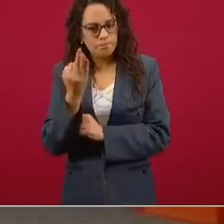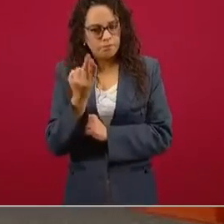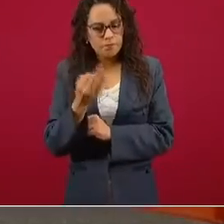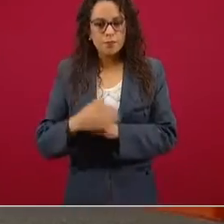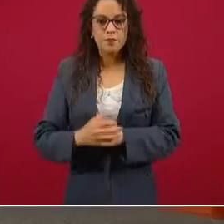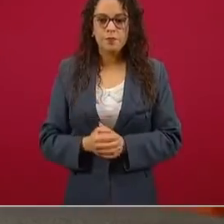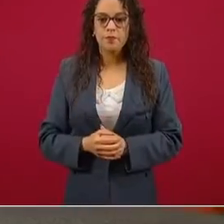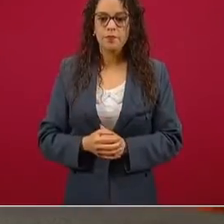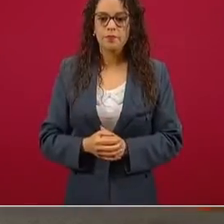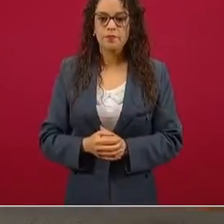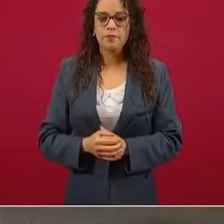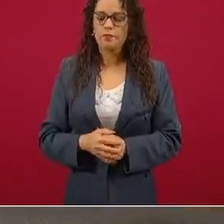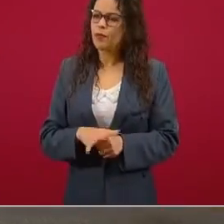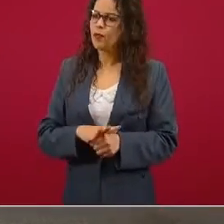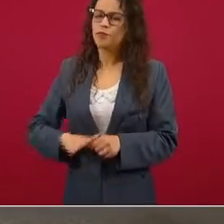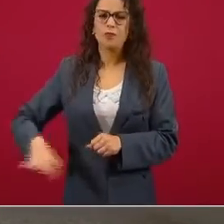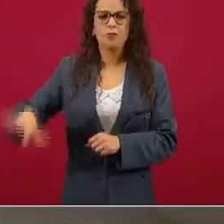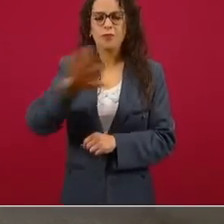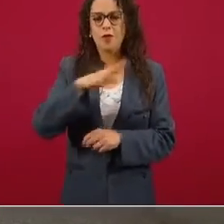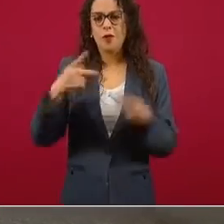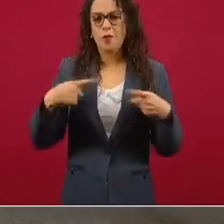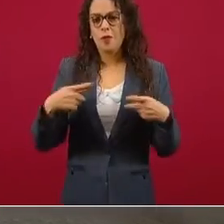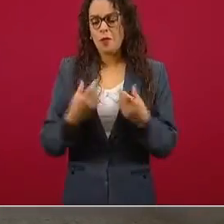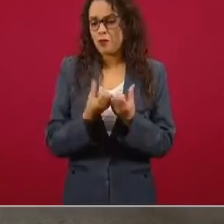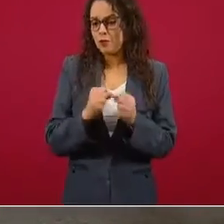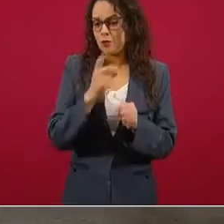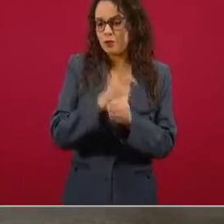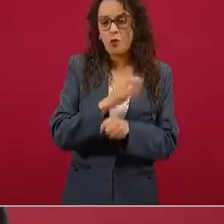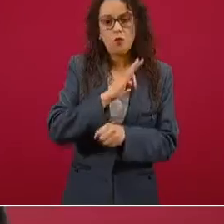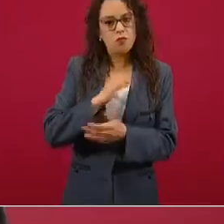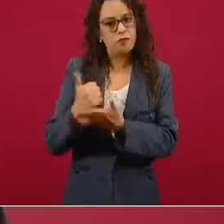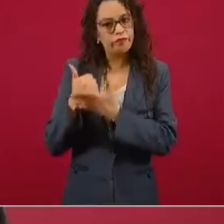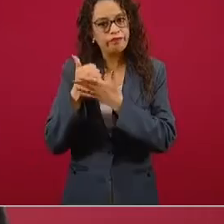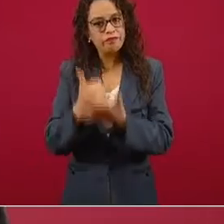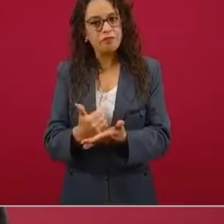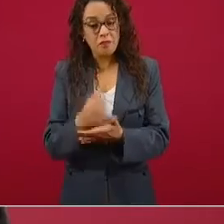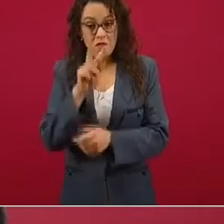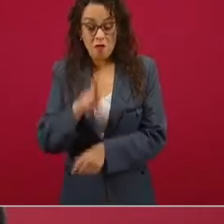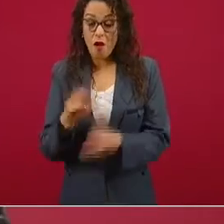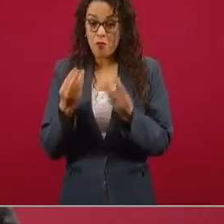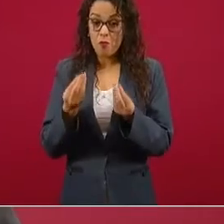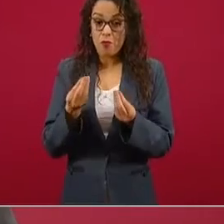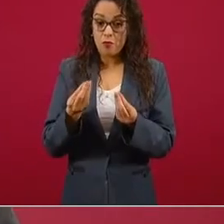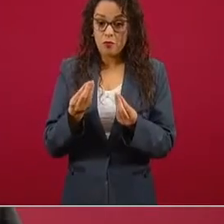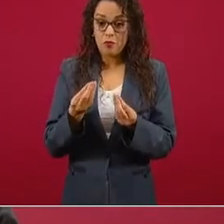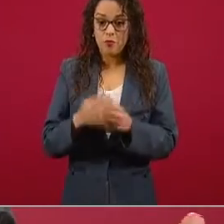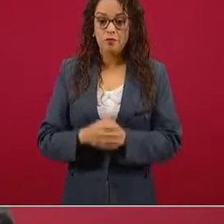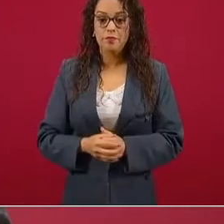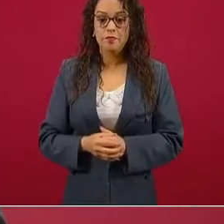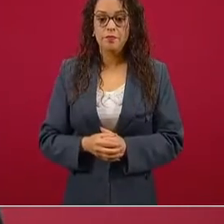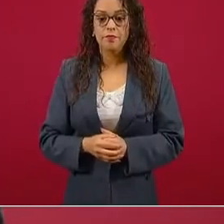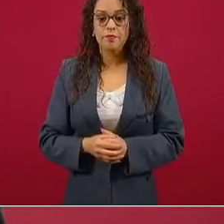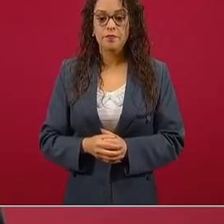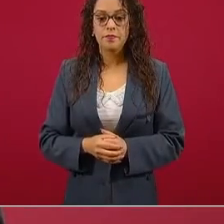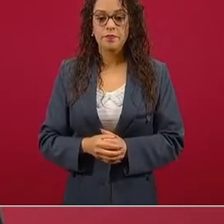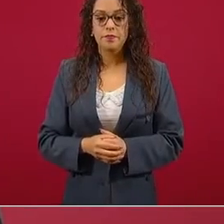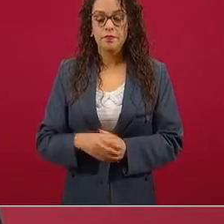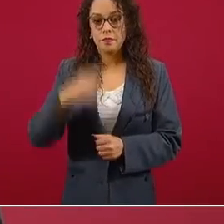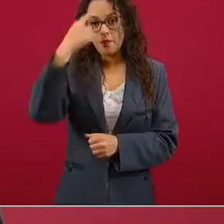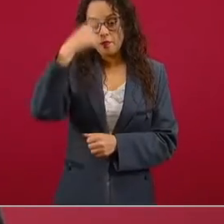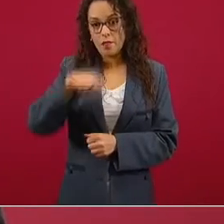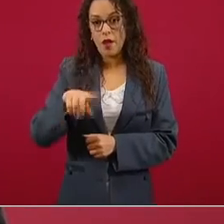y la sociedad pueden ayudar mucho a que no cueste